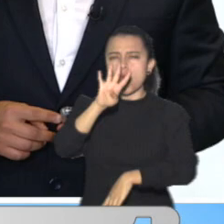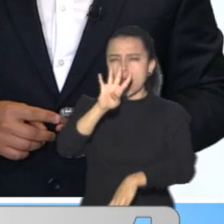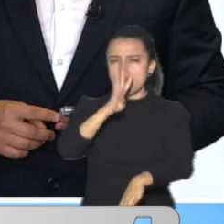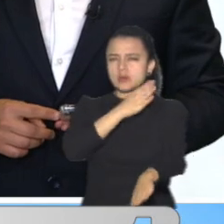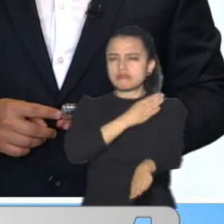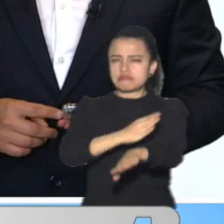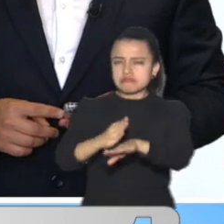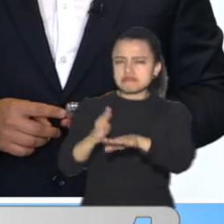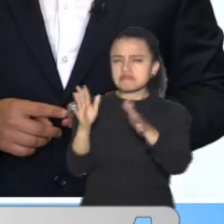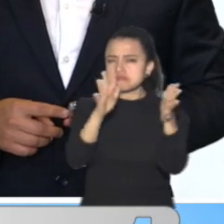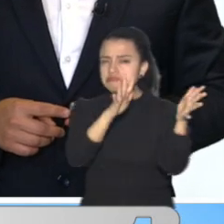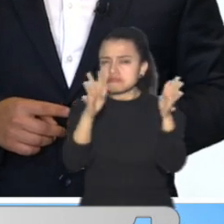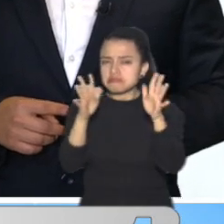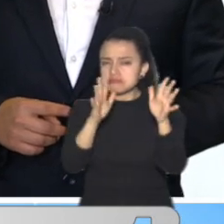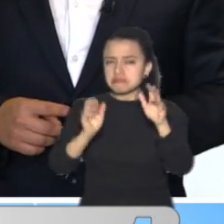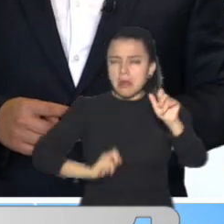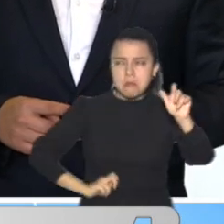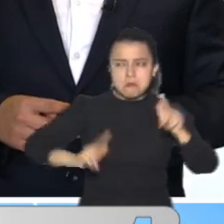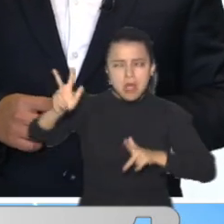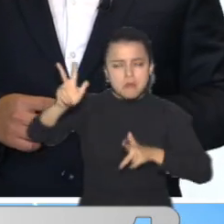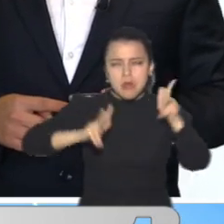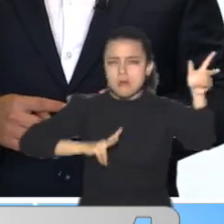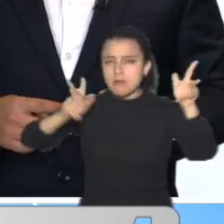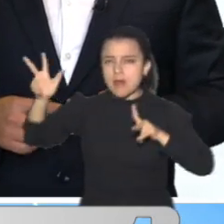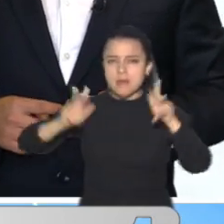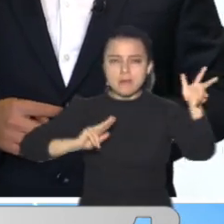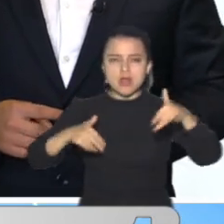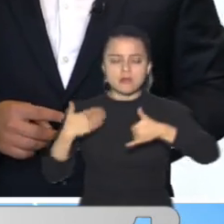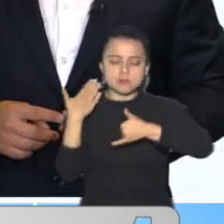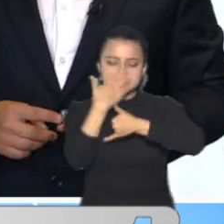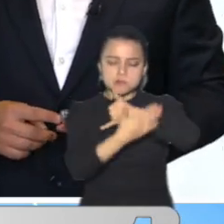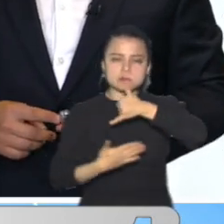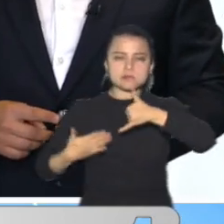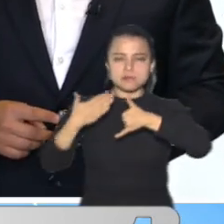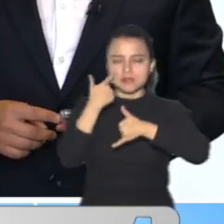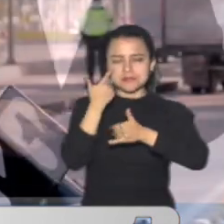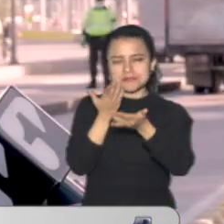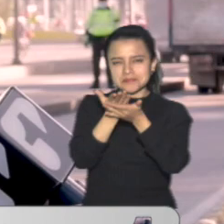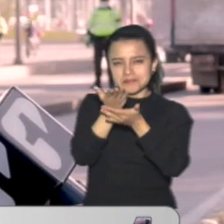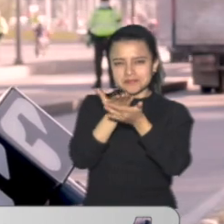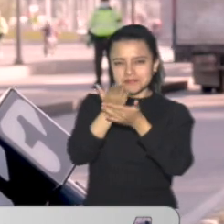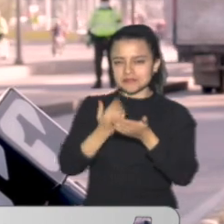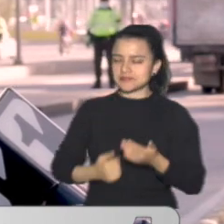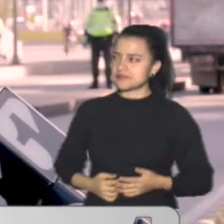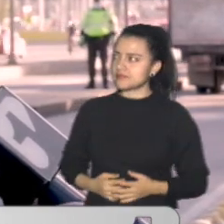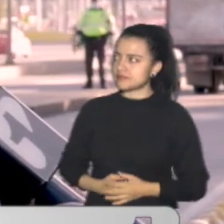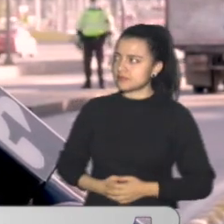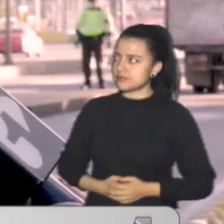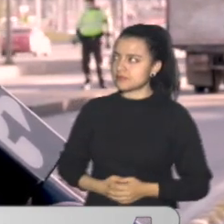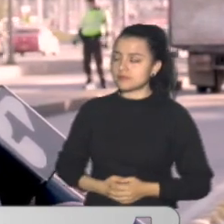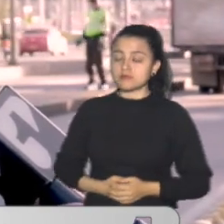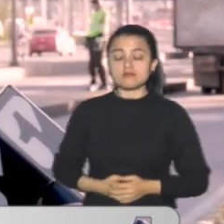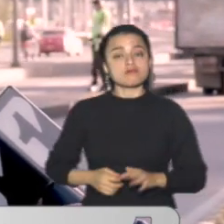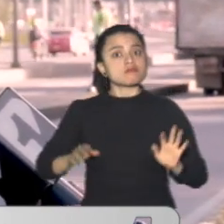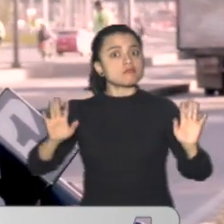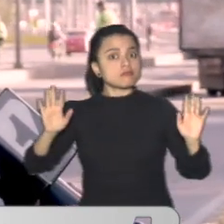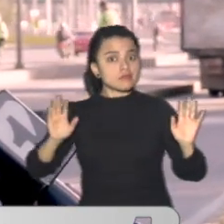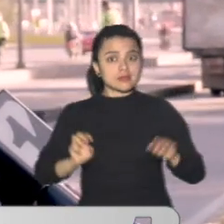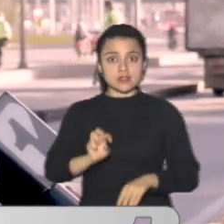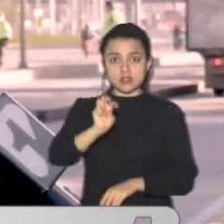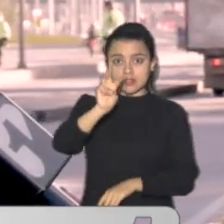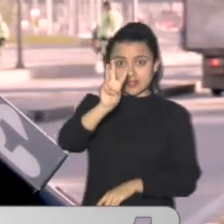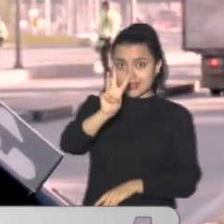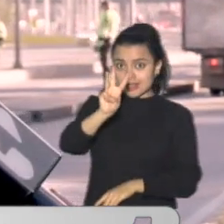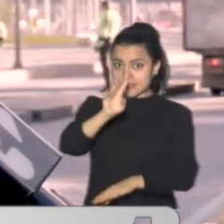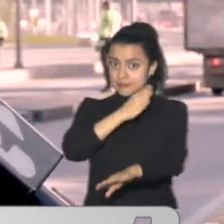peaje por las diferentes carreteras del país las autoridades entregaron recomendaciones esperamos que se movilicen más de tres millones y medio